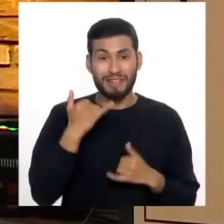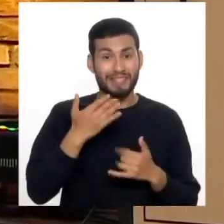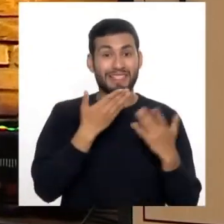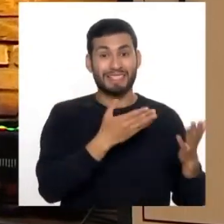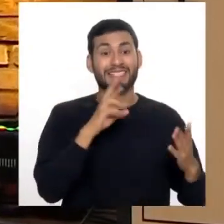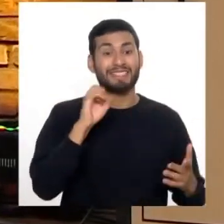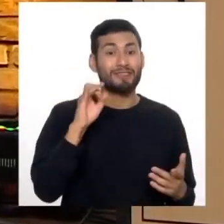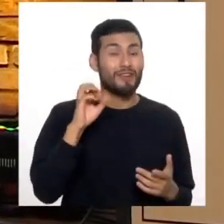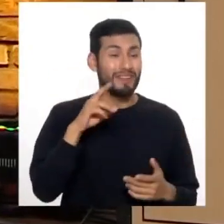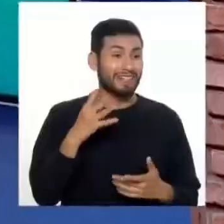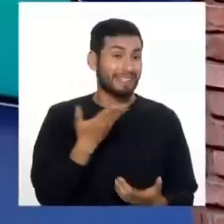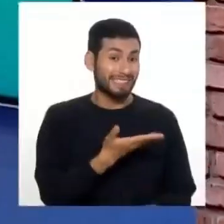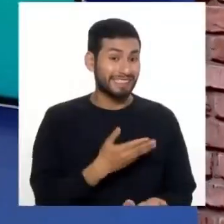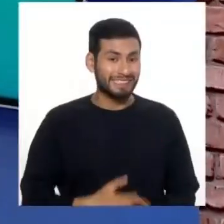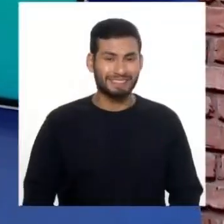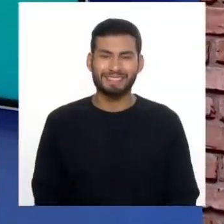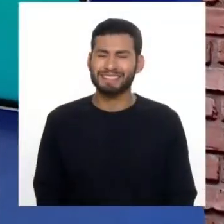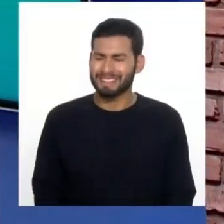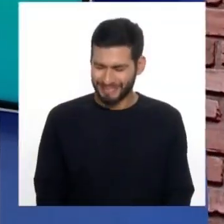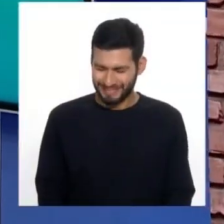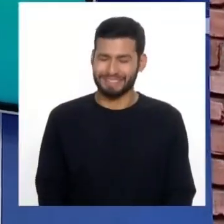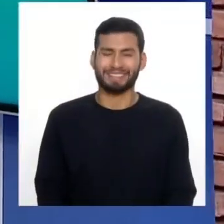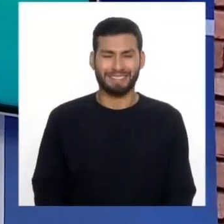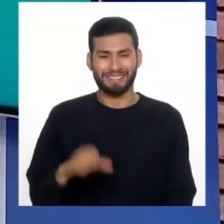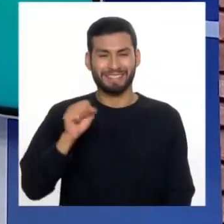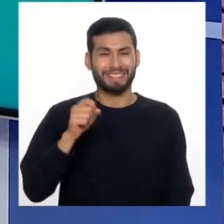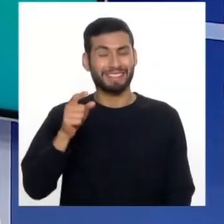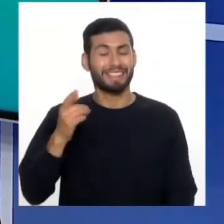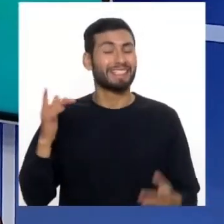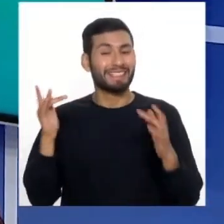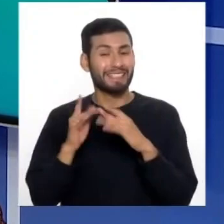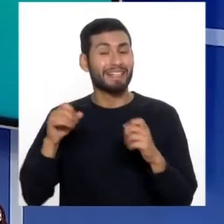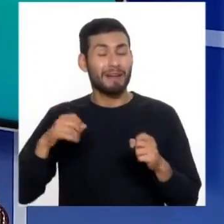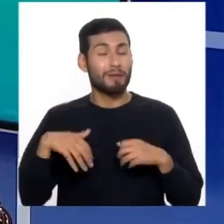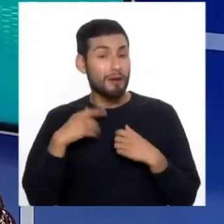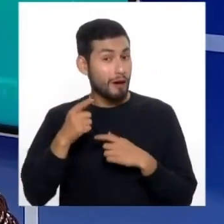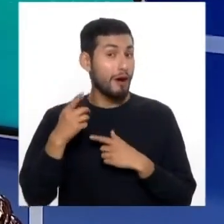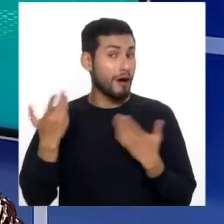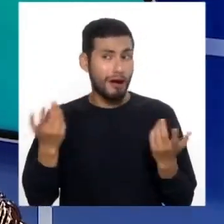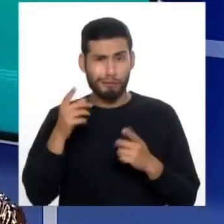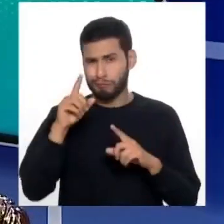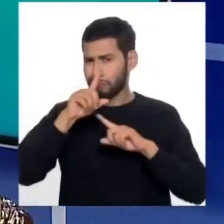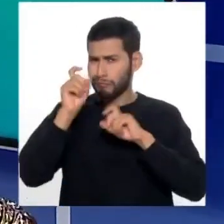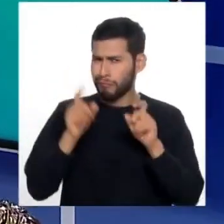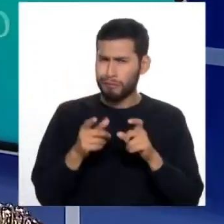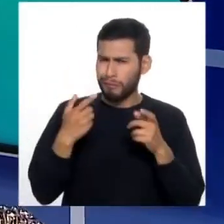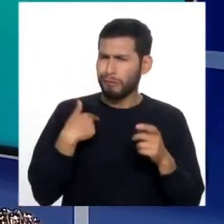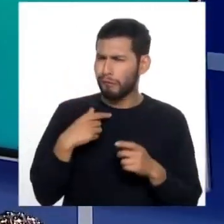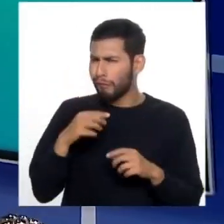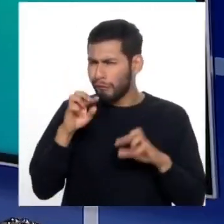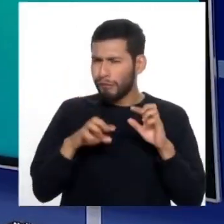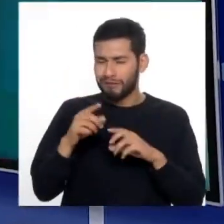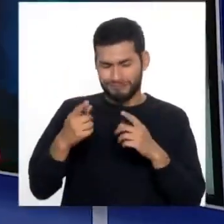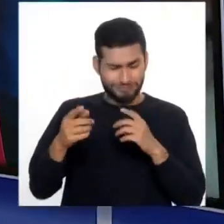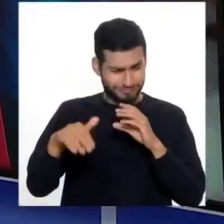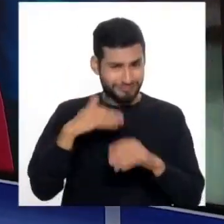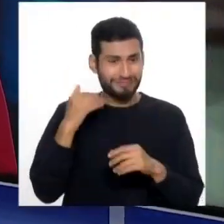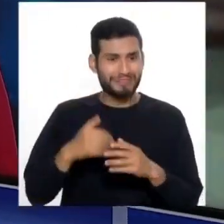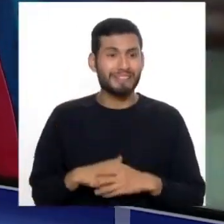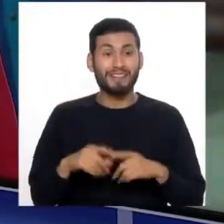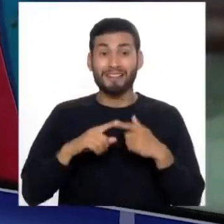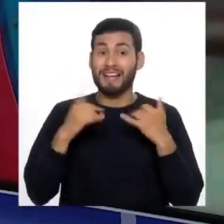con Christopher. Cris. Así es, Fátima, conéctense con nosotros, escríbanos si tienen algún tema en pendiente, pero